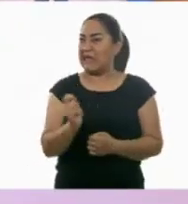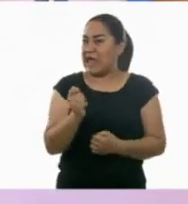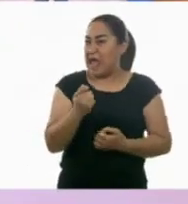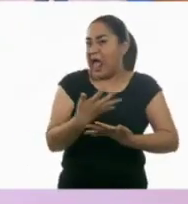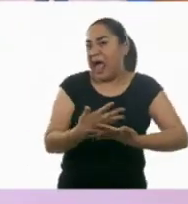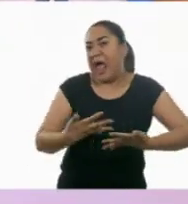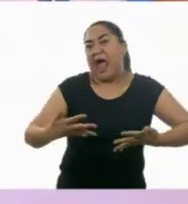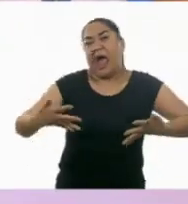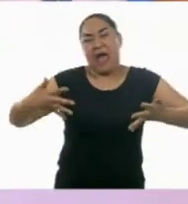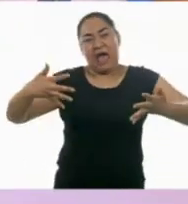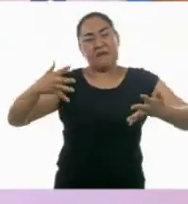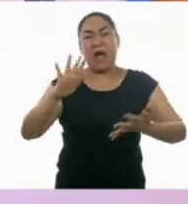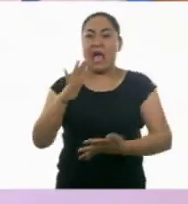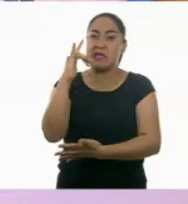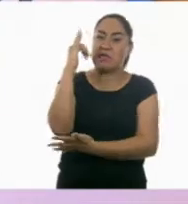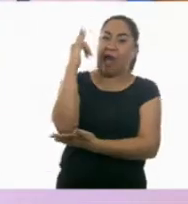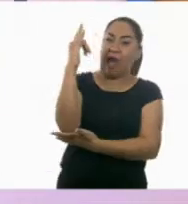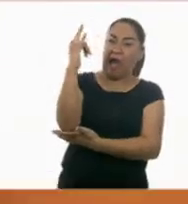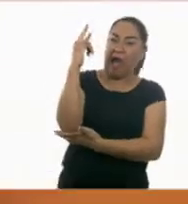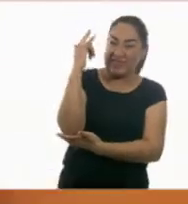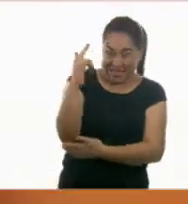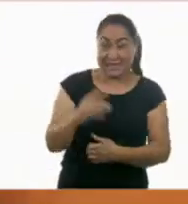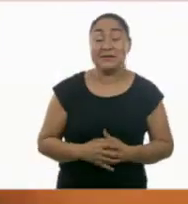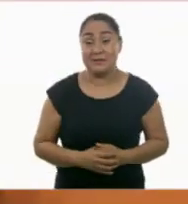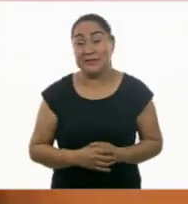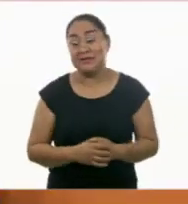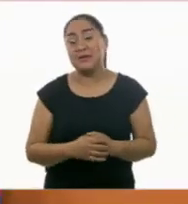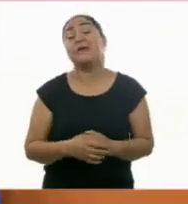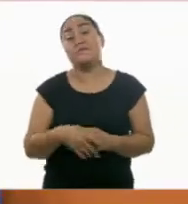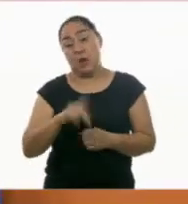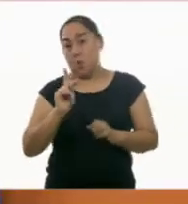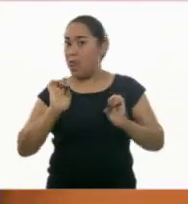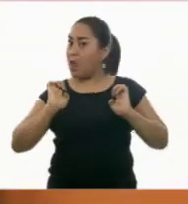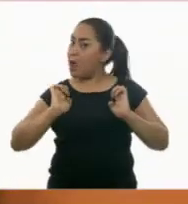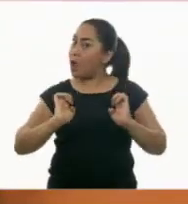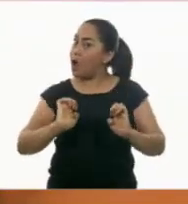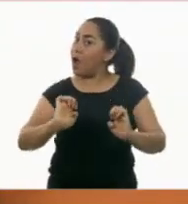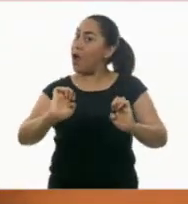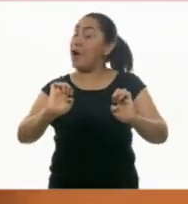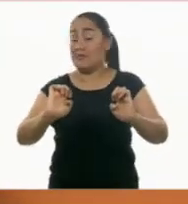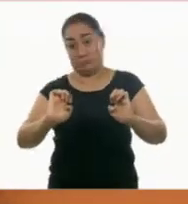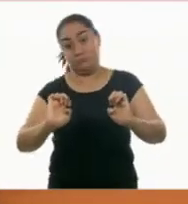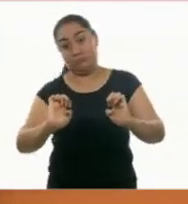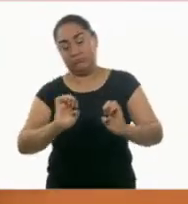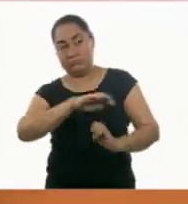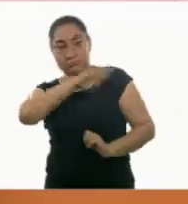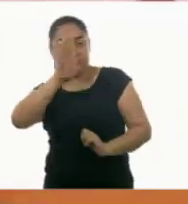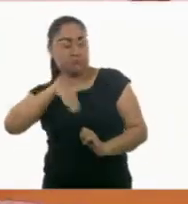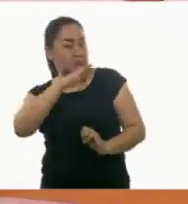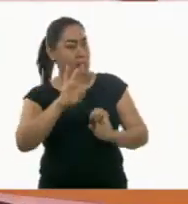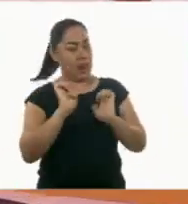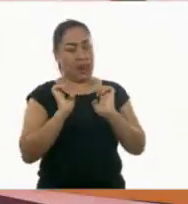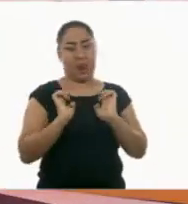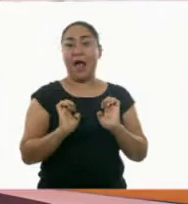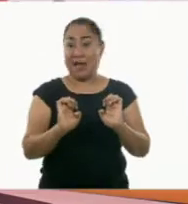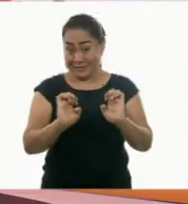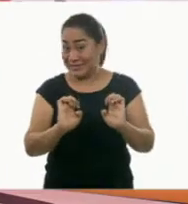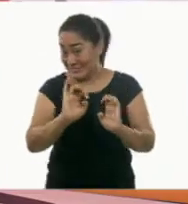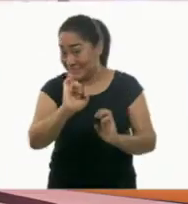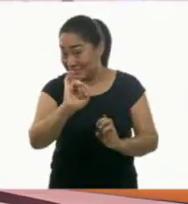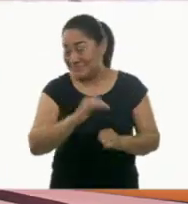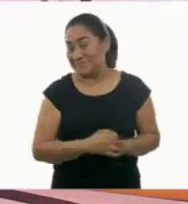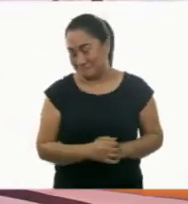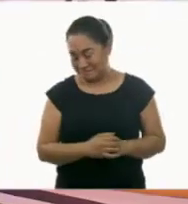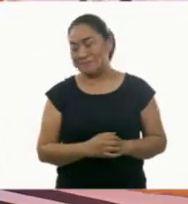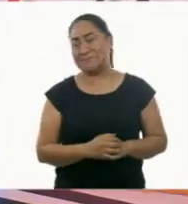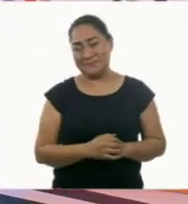¡Gigante! Un elefante gigante, pero muy elegante el elefante. Ah, hombre, sí. Eso sí, es elegante, es elegancia, muy a